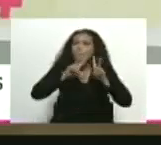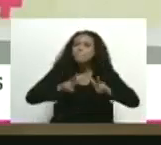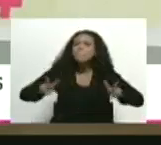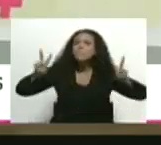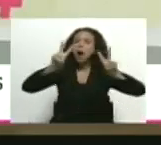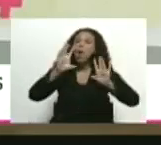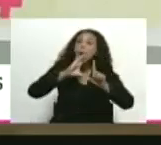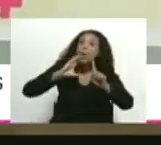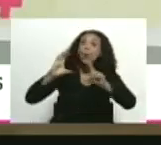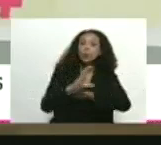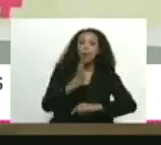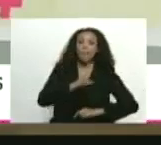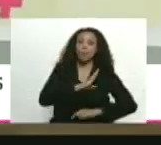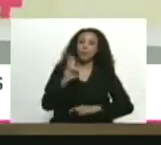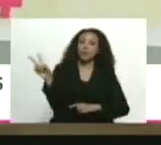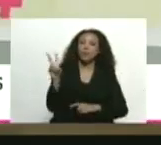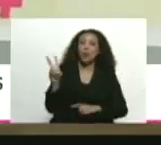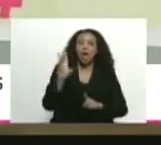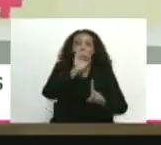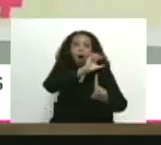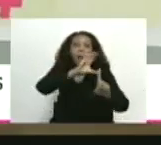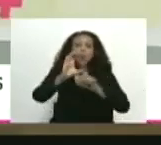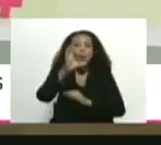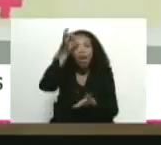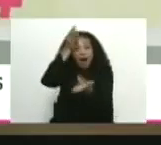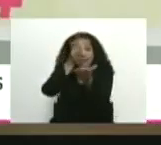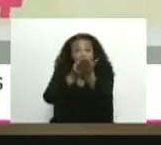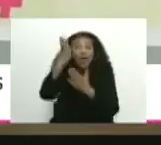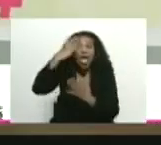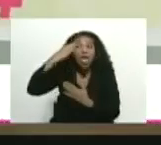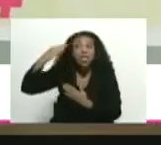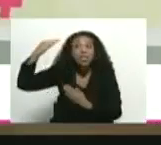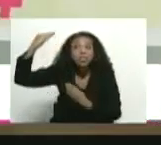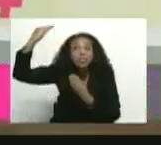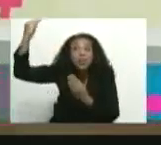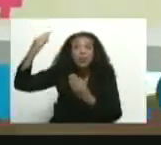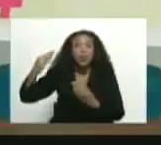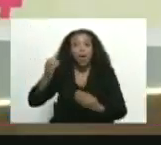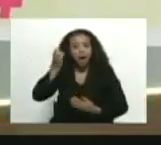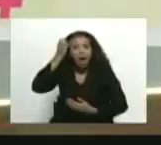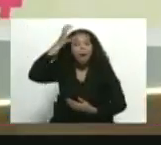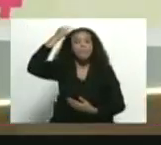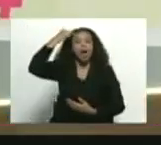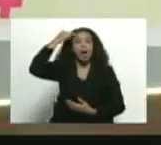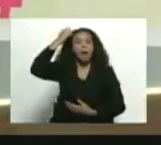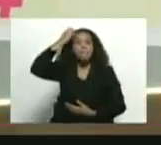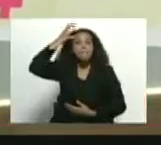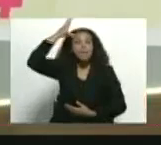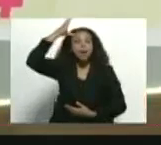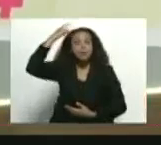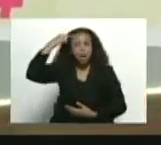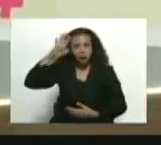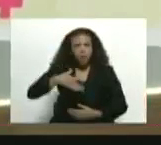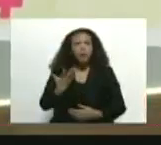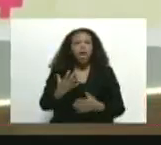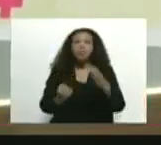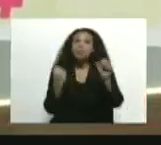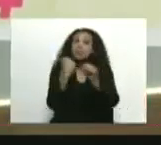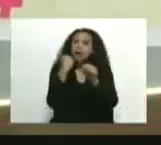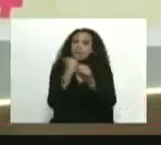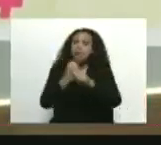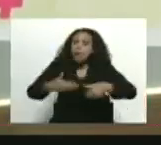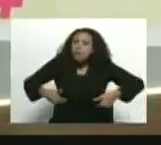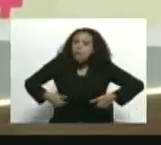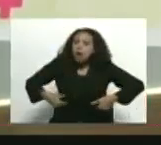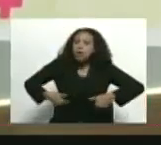nuestra cultura, basada en la fe, en la capacidad milagrosa del trabajo y del